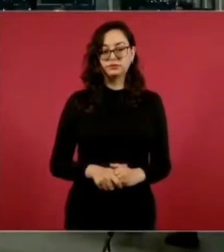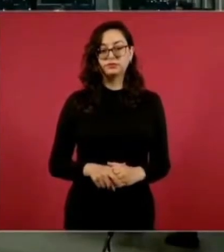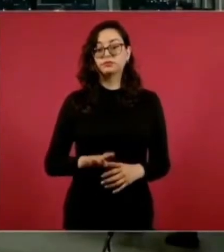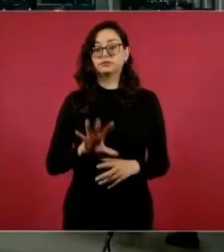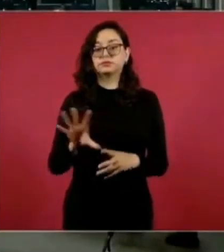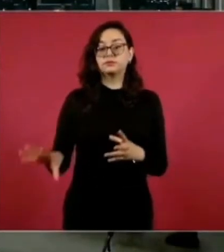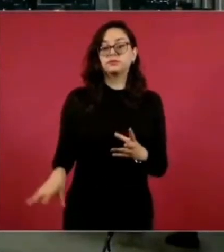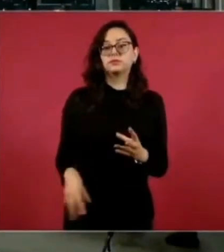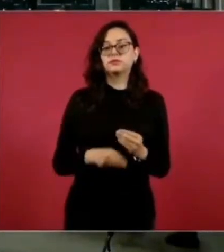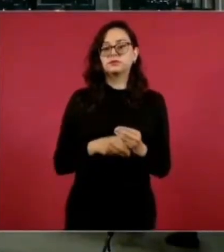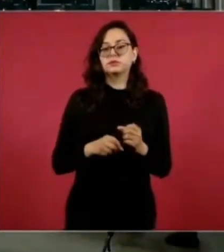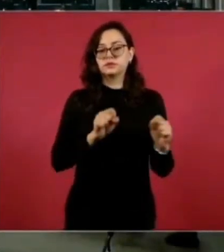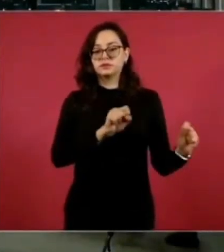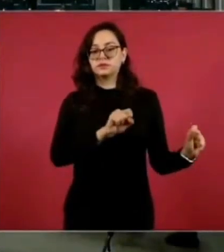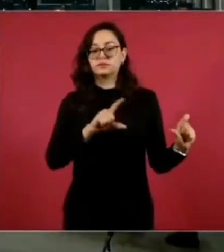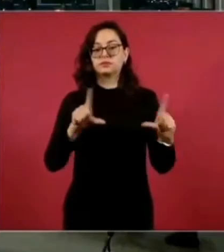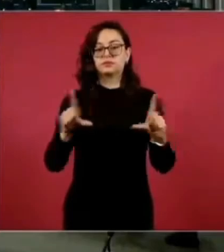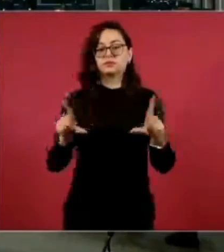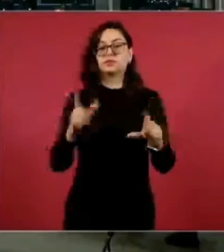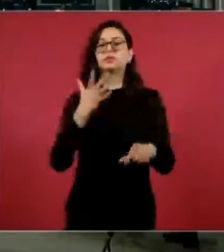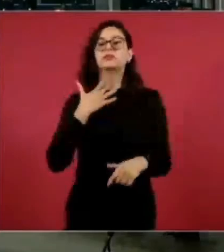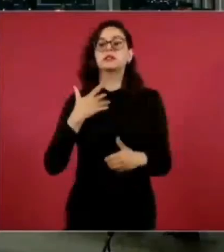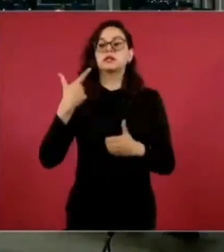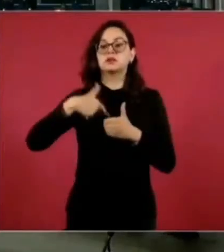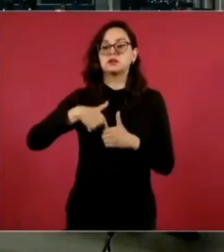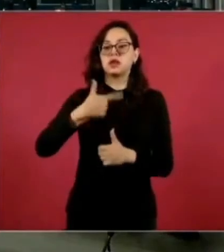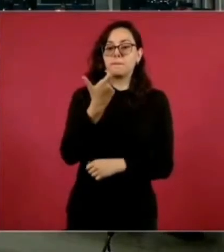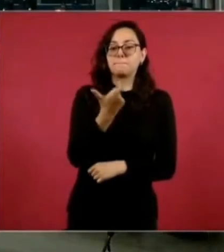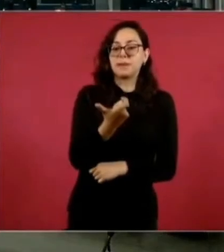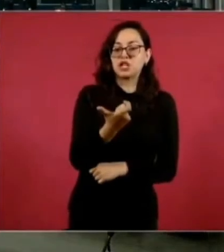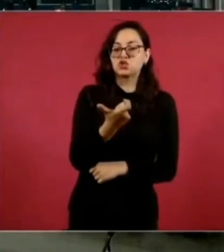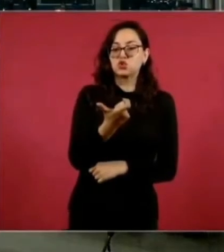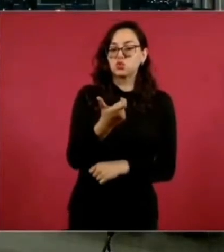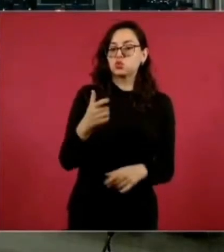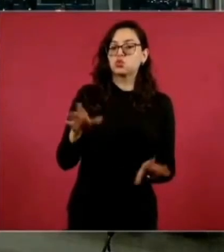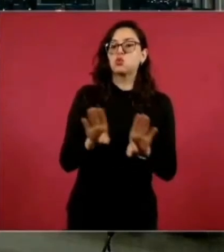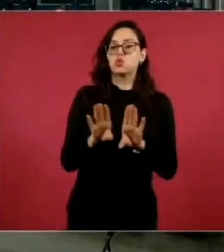Complementa con el precio de la gasolina.